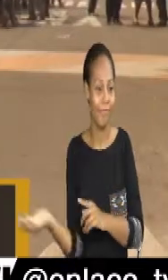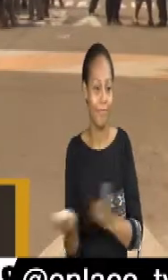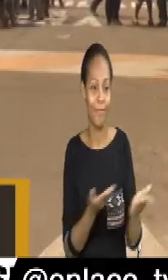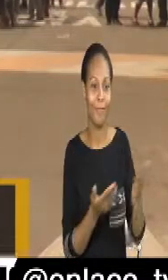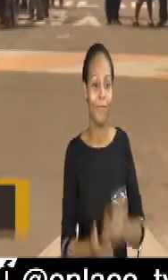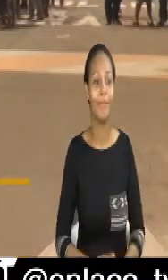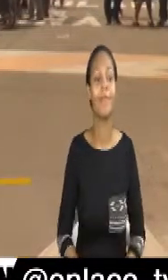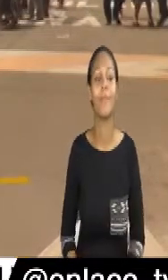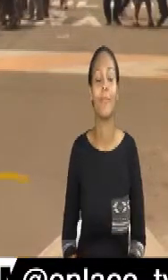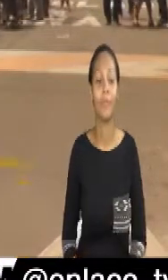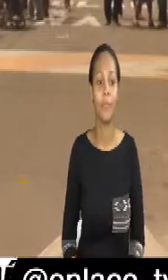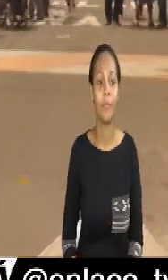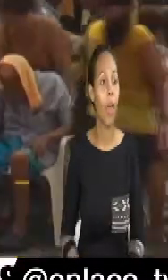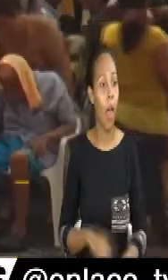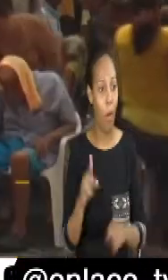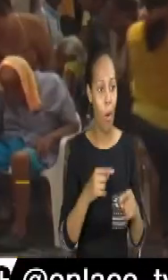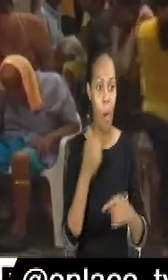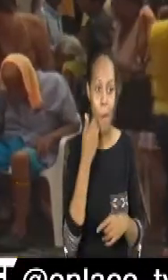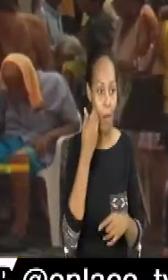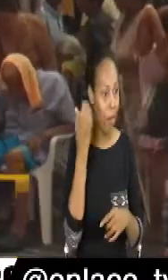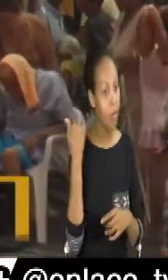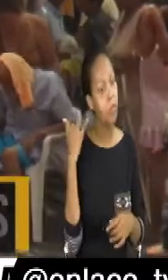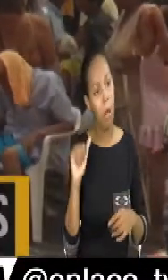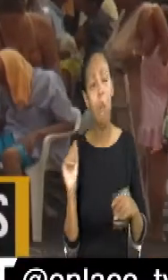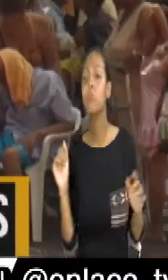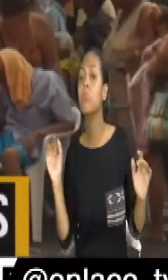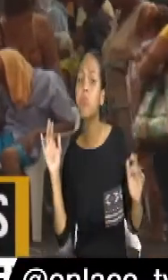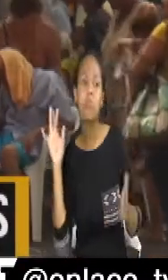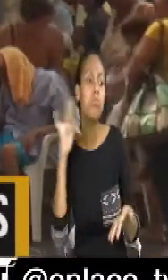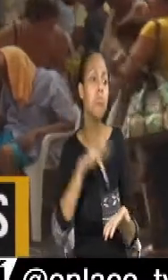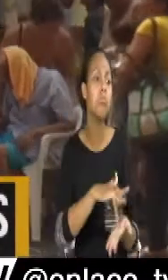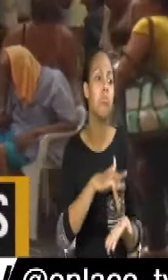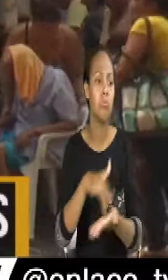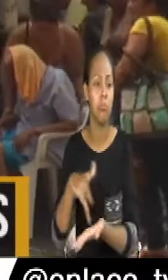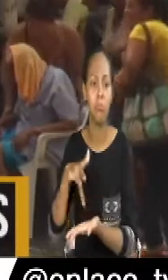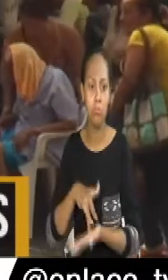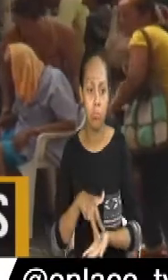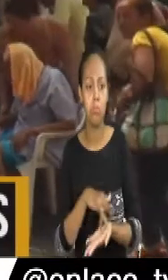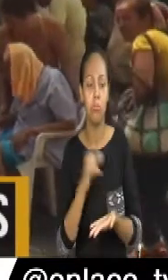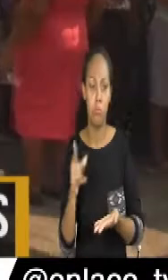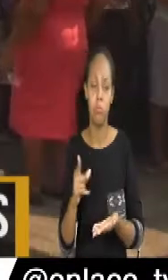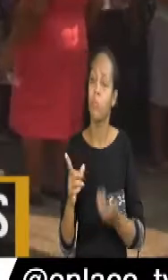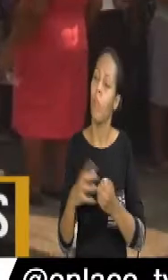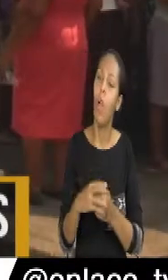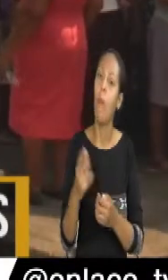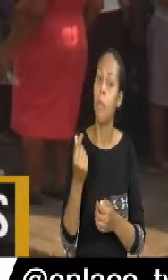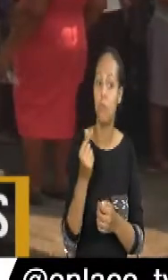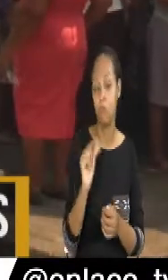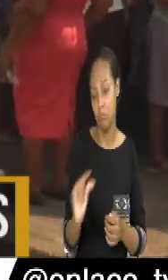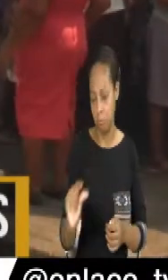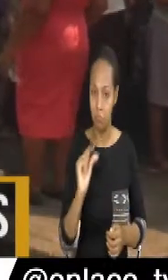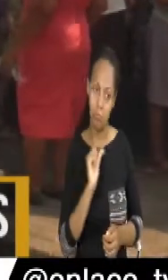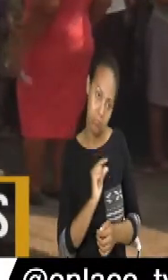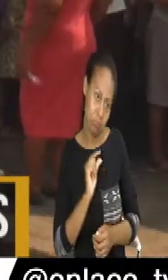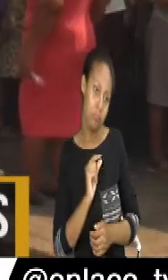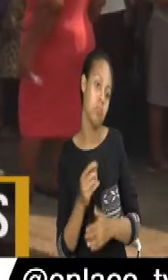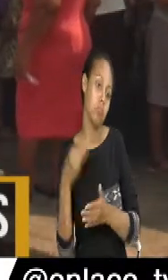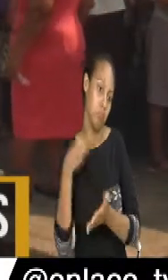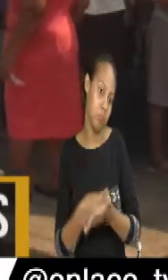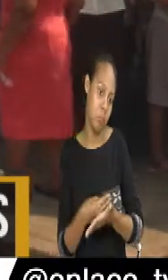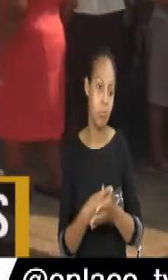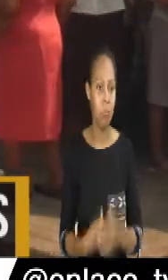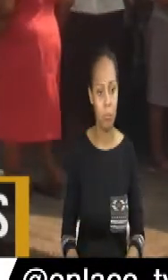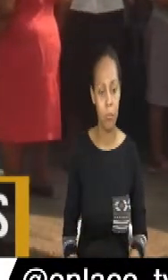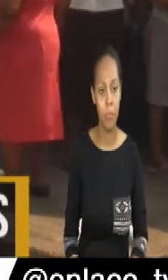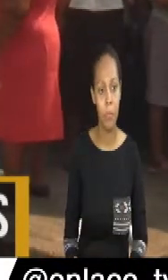el programa Colombia Mayor ya pueden acercarse a los puntos establecidos por esta entidad para que puedan reclamar el recurso económico. Los